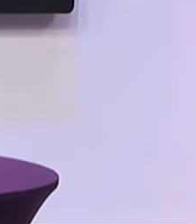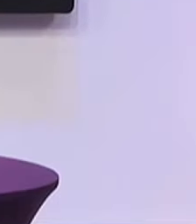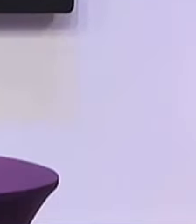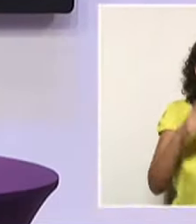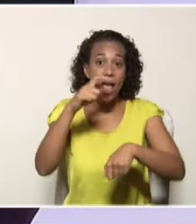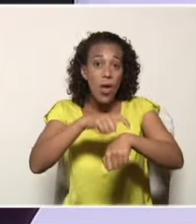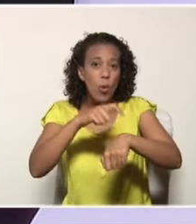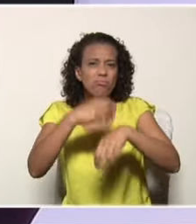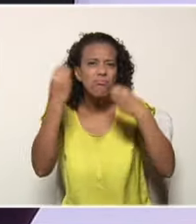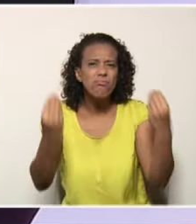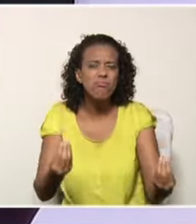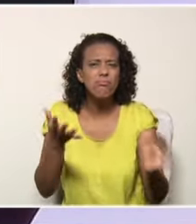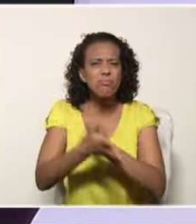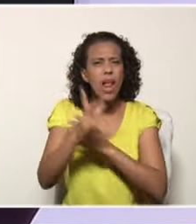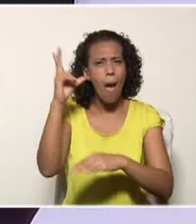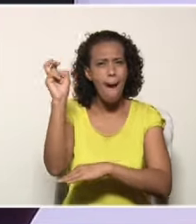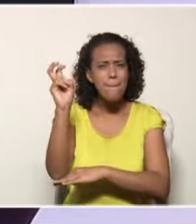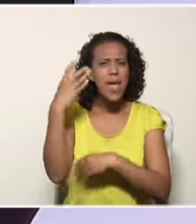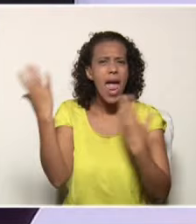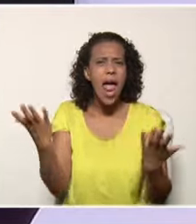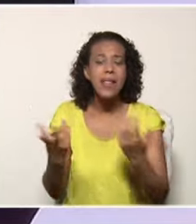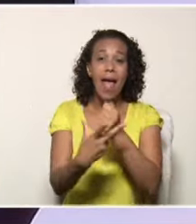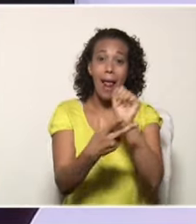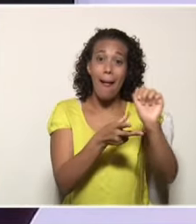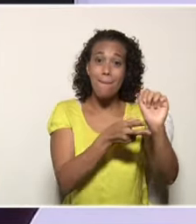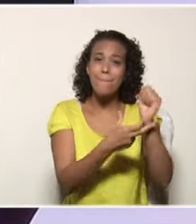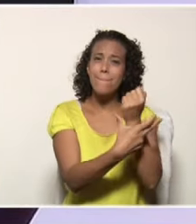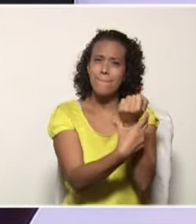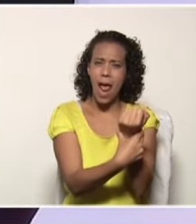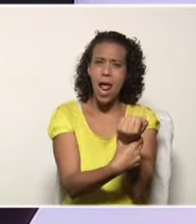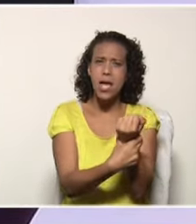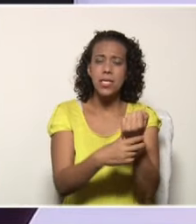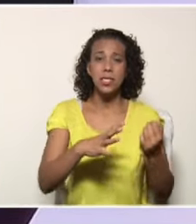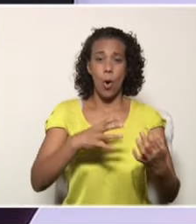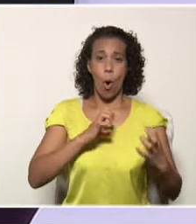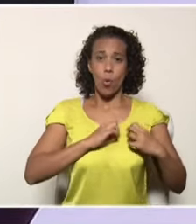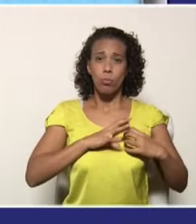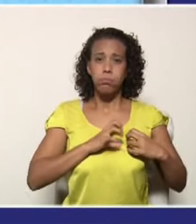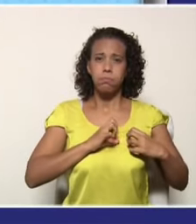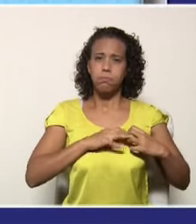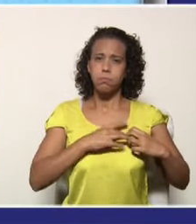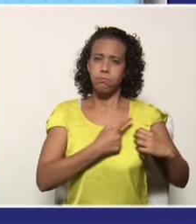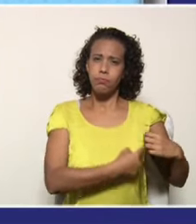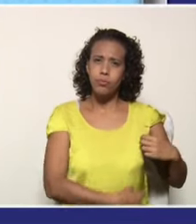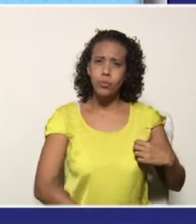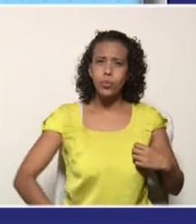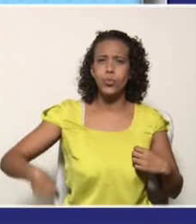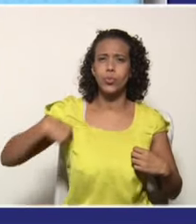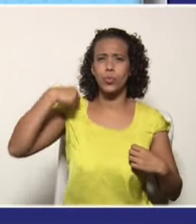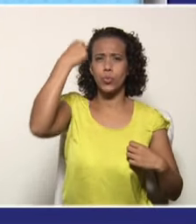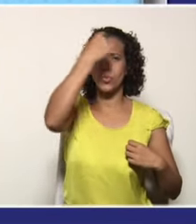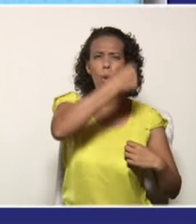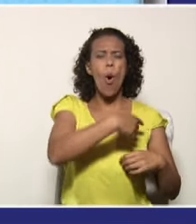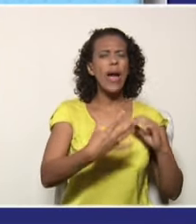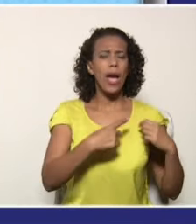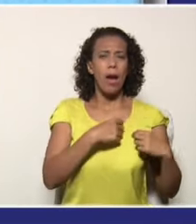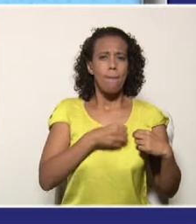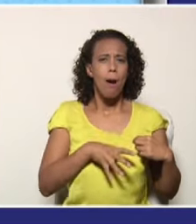En esta oportunidad hablaremos sobre el pulso y la presión arterial. ¿Qué es la presión